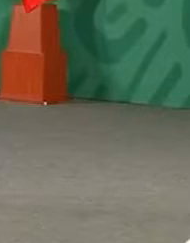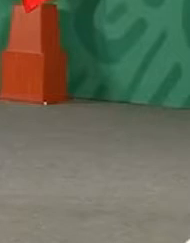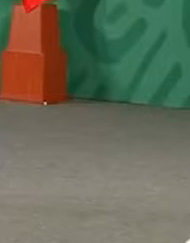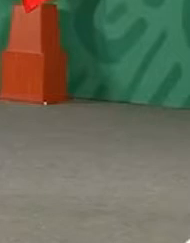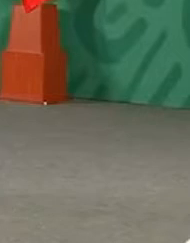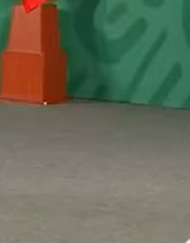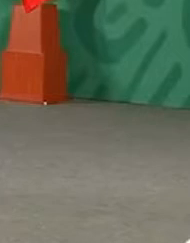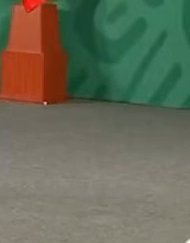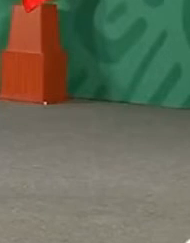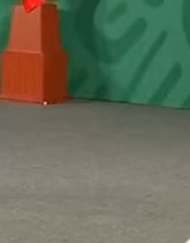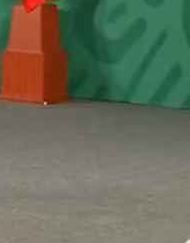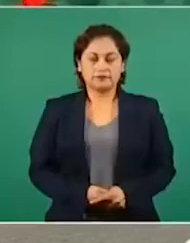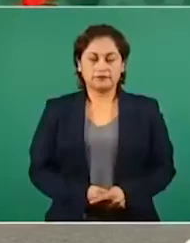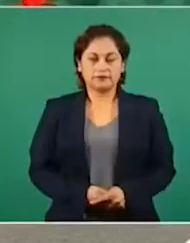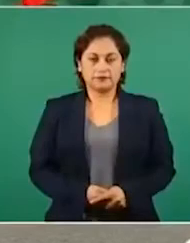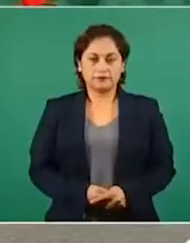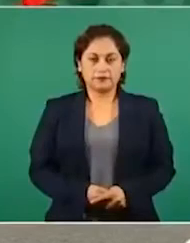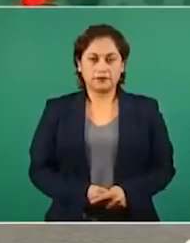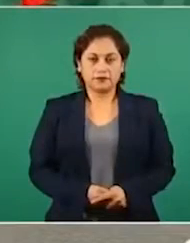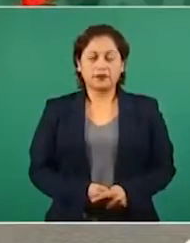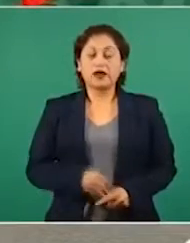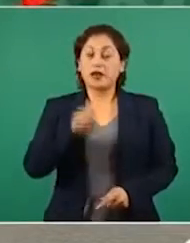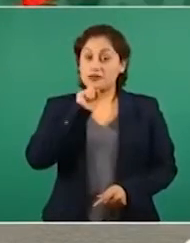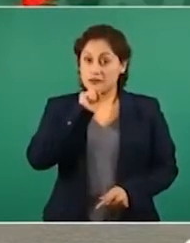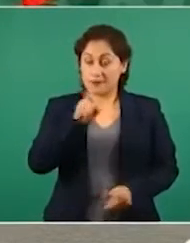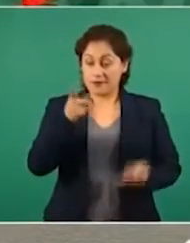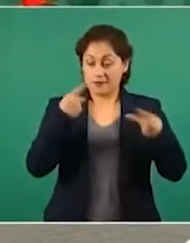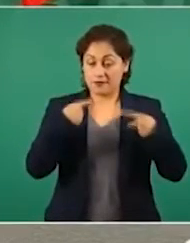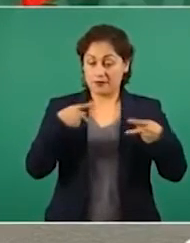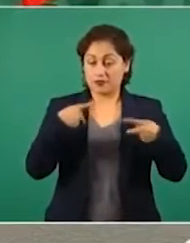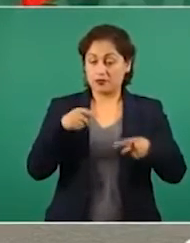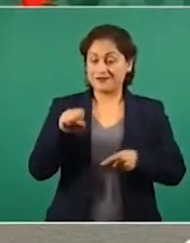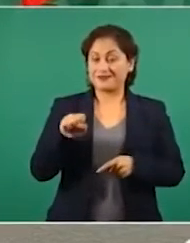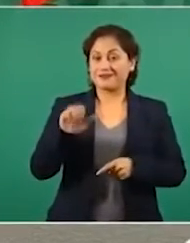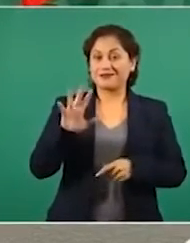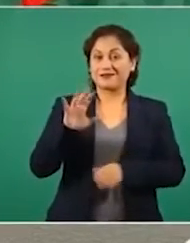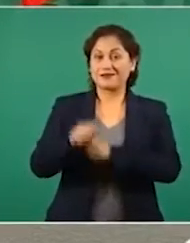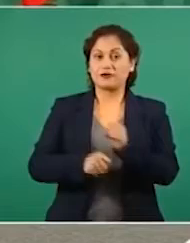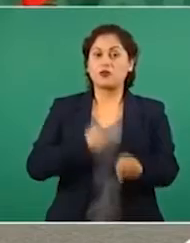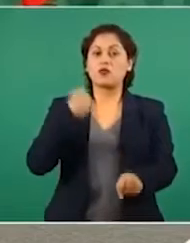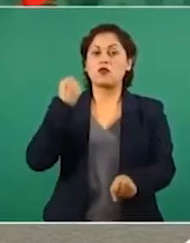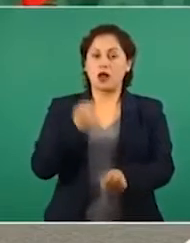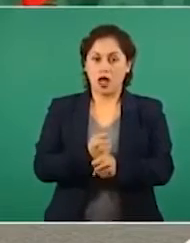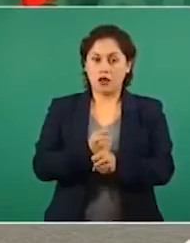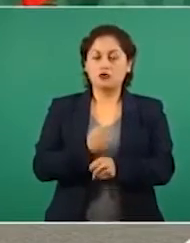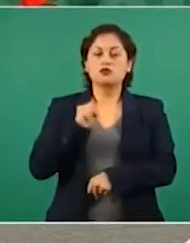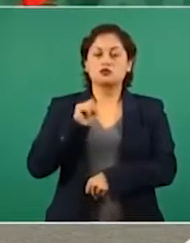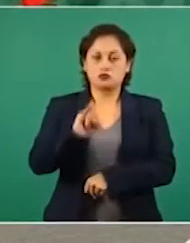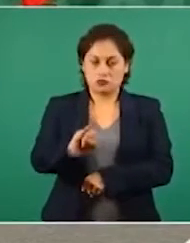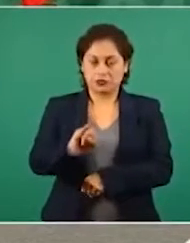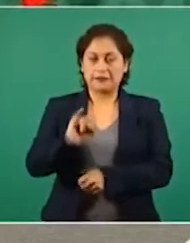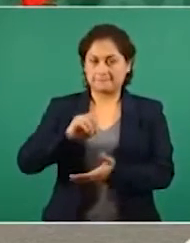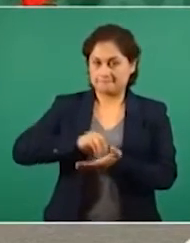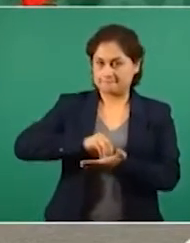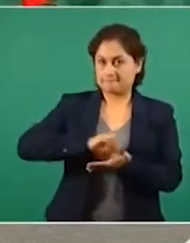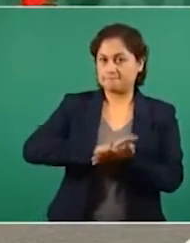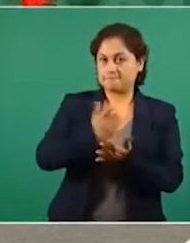En eso es un proceso también que se está llevando a cabo. Es una cantidad